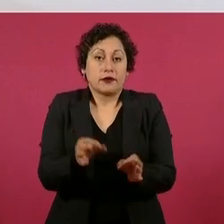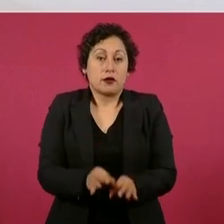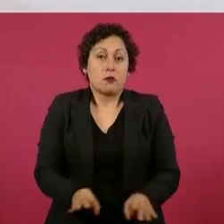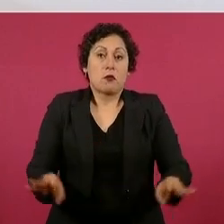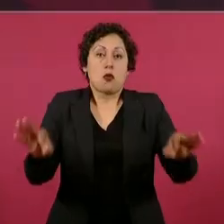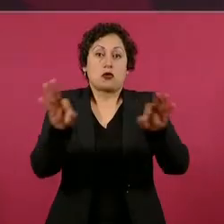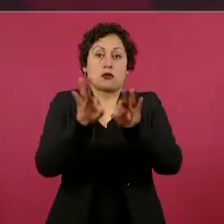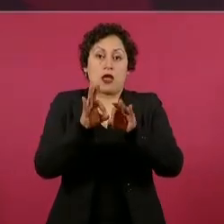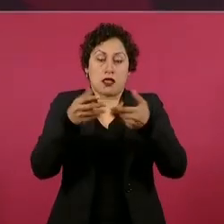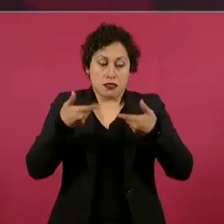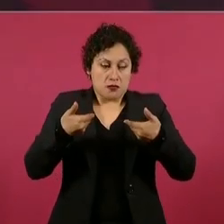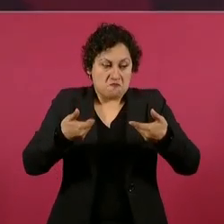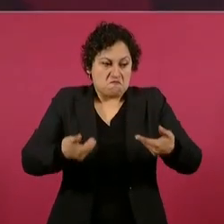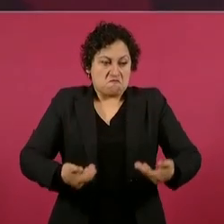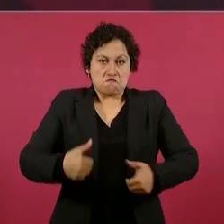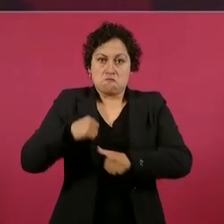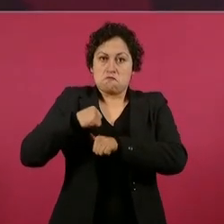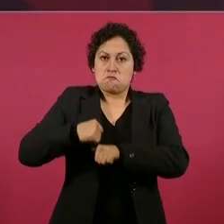porque